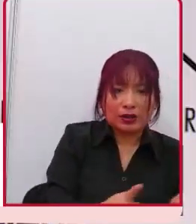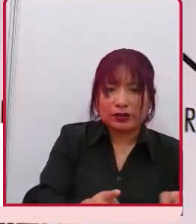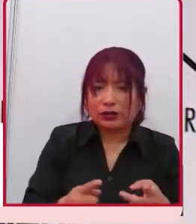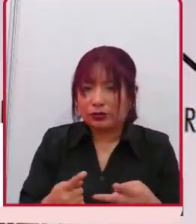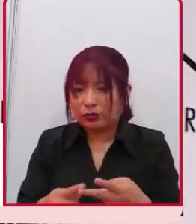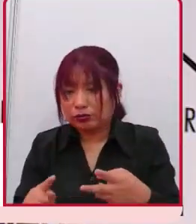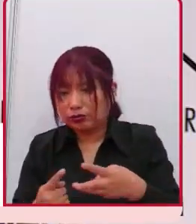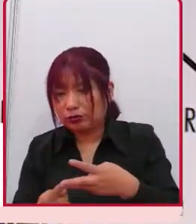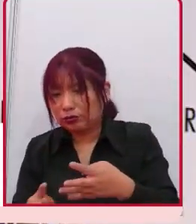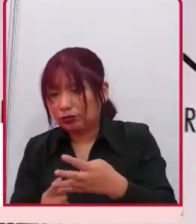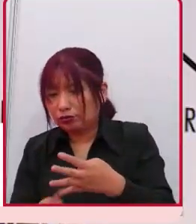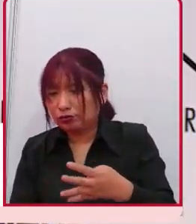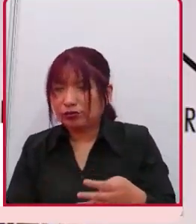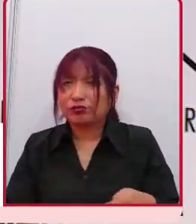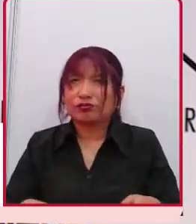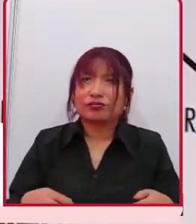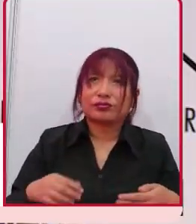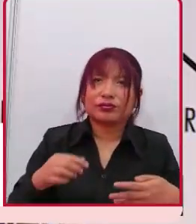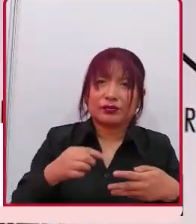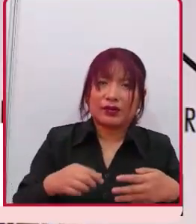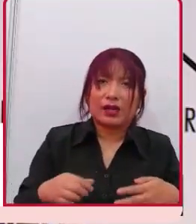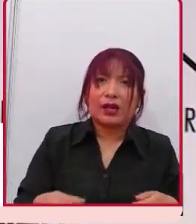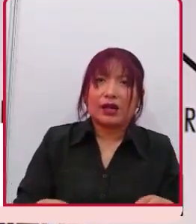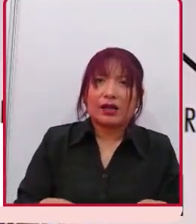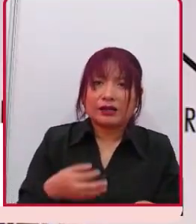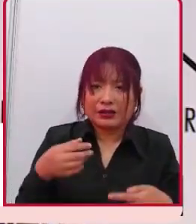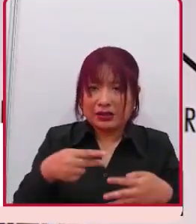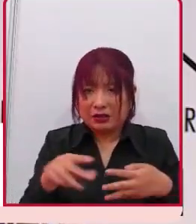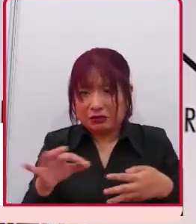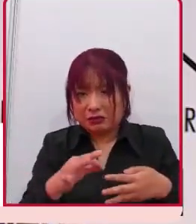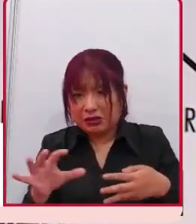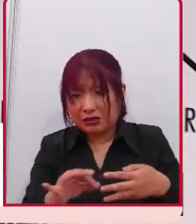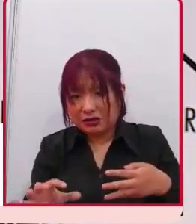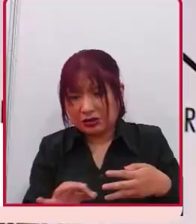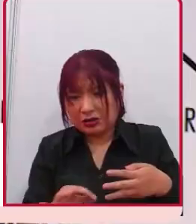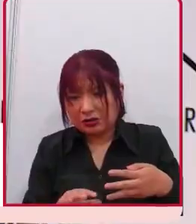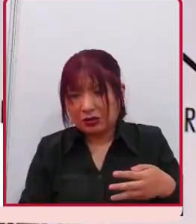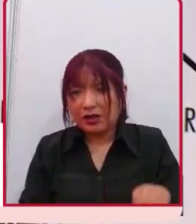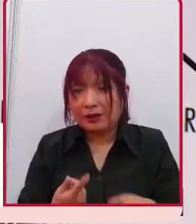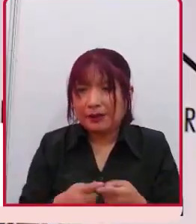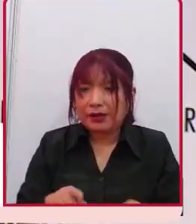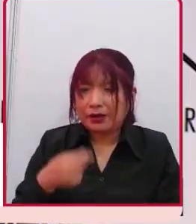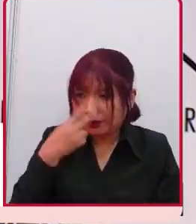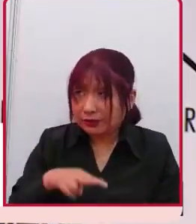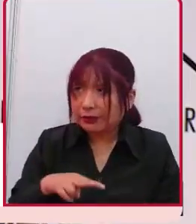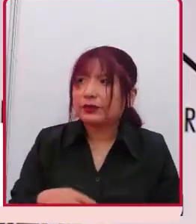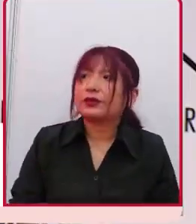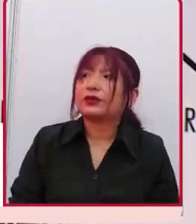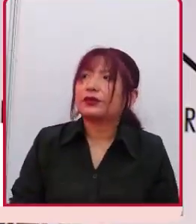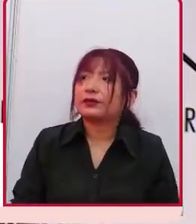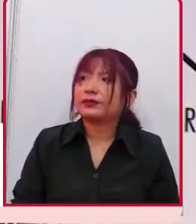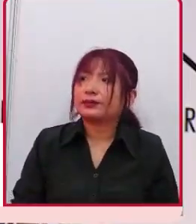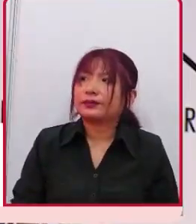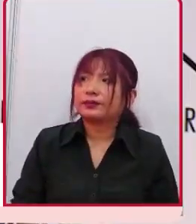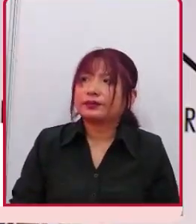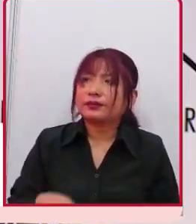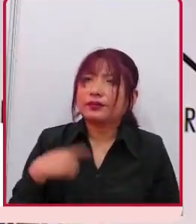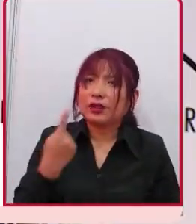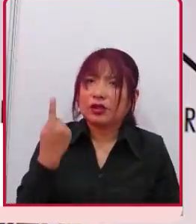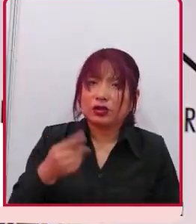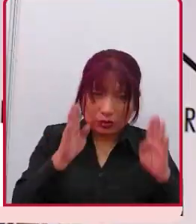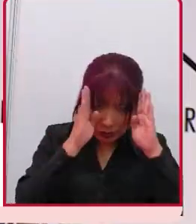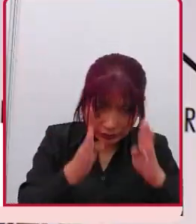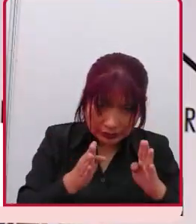pero un poco plasmándolo y sabiendo que se viene una segunda fase en esta validación de datos, era enfocarnos a solamente